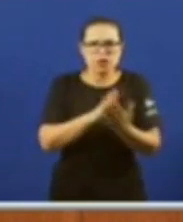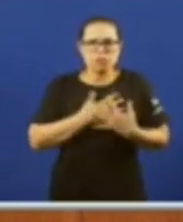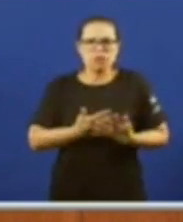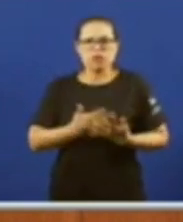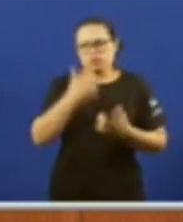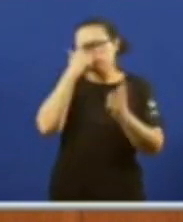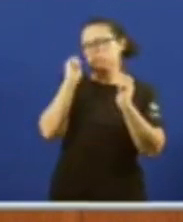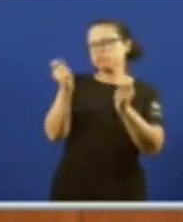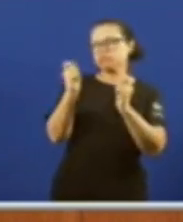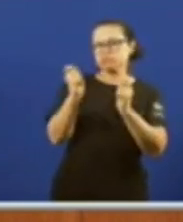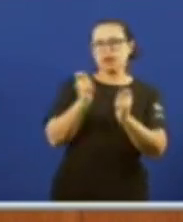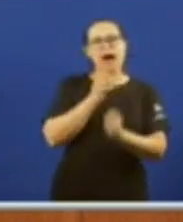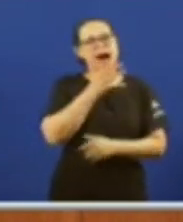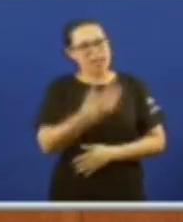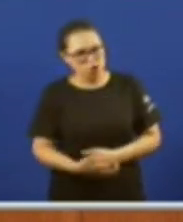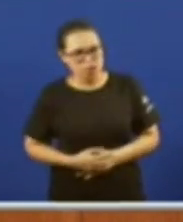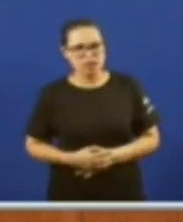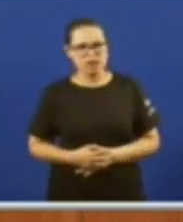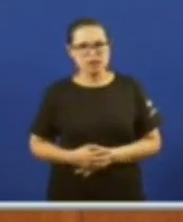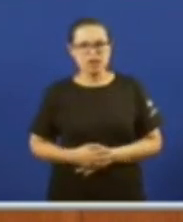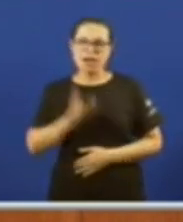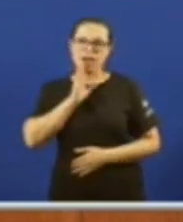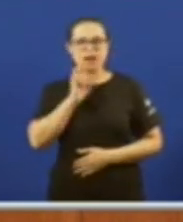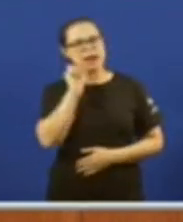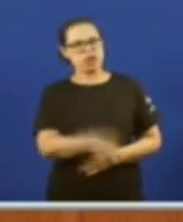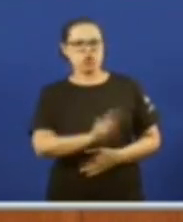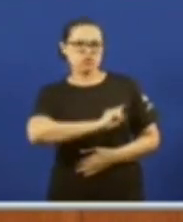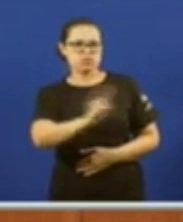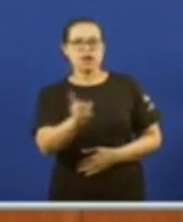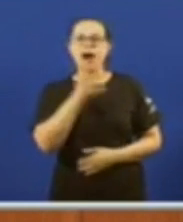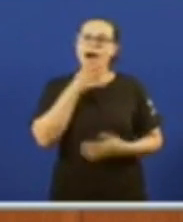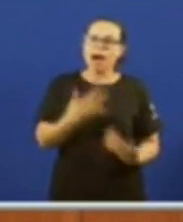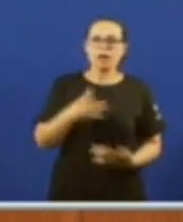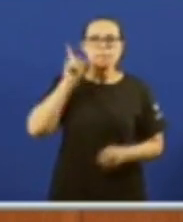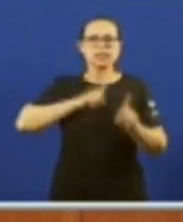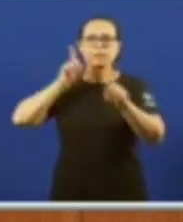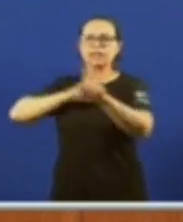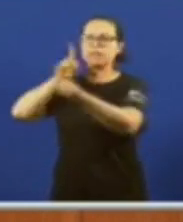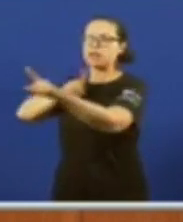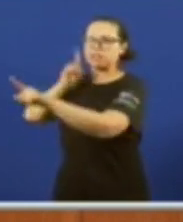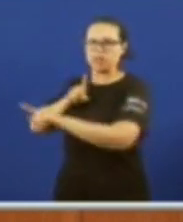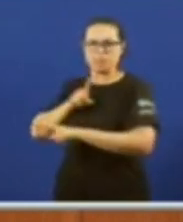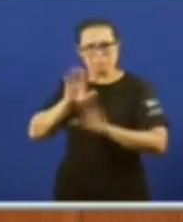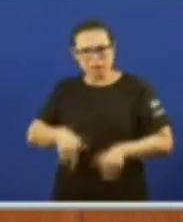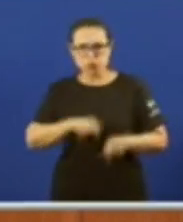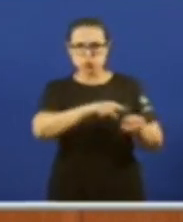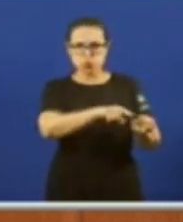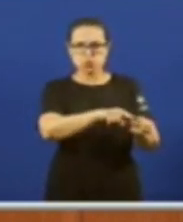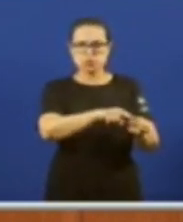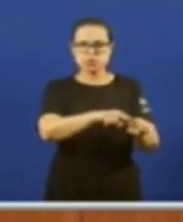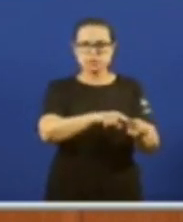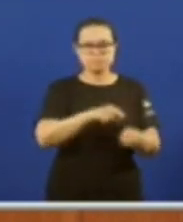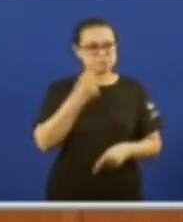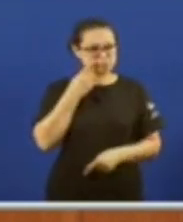sí, cando non lle dan a razón, resulta que todo o mundo mente menos vostede. Mire, vostede recortou